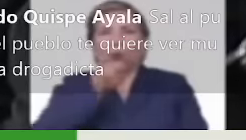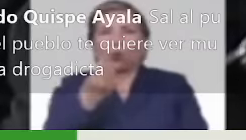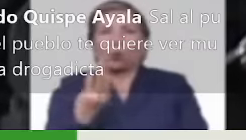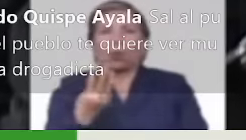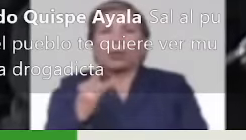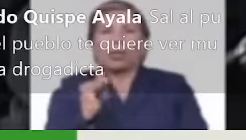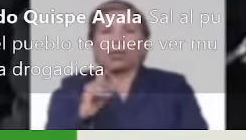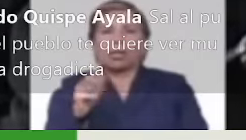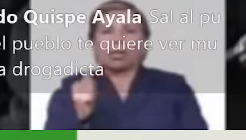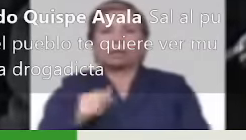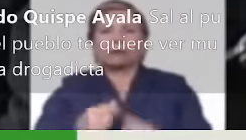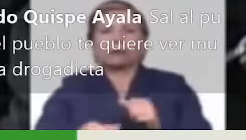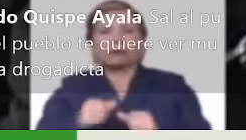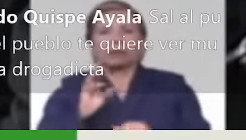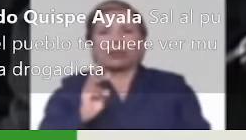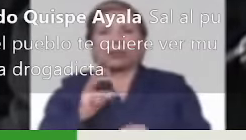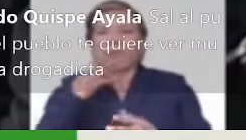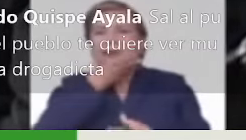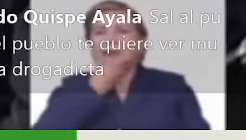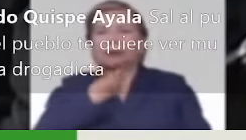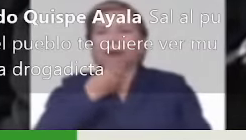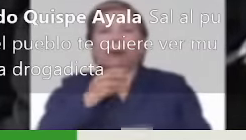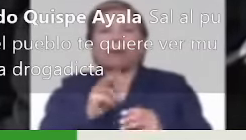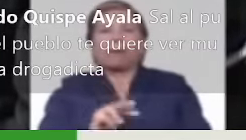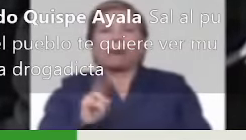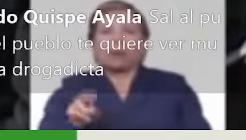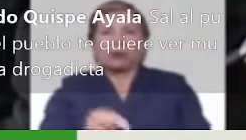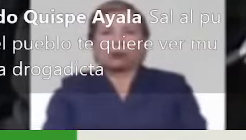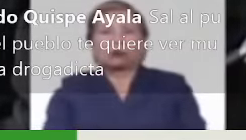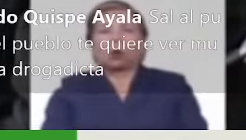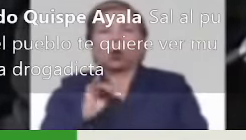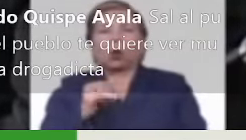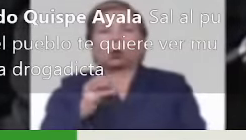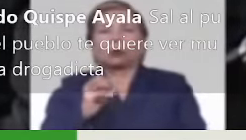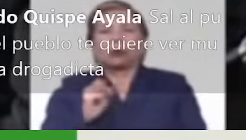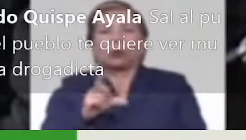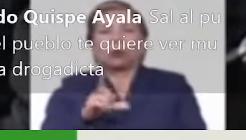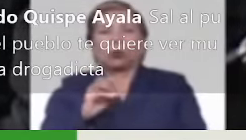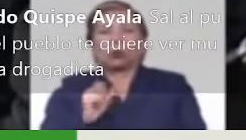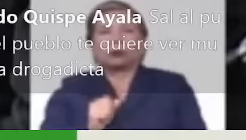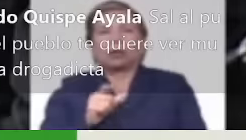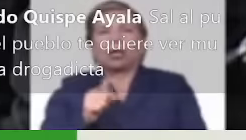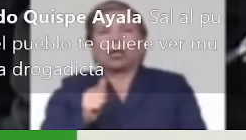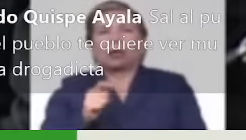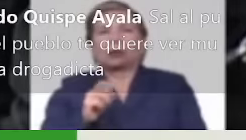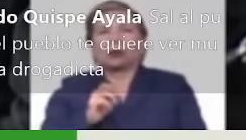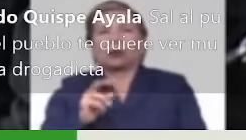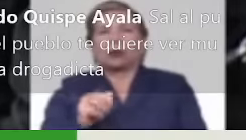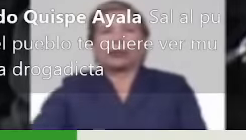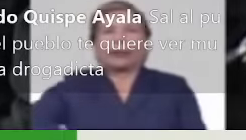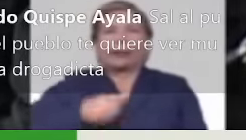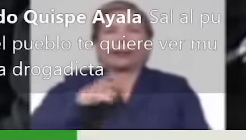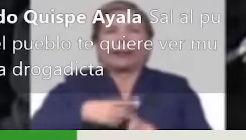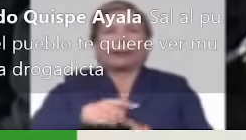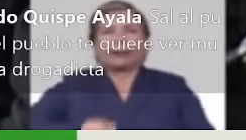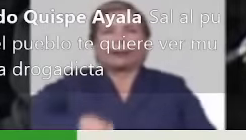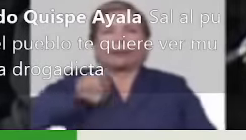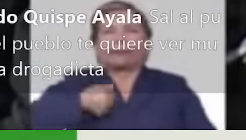TV con fecha 6 de diciembre de 2022, José Luis Fernández Latorre, ex jefe de la